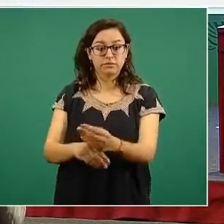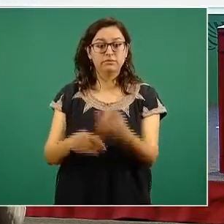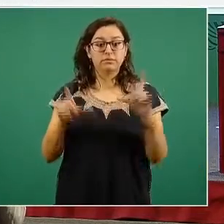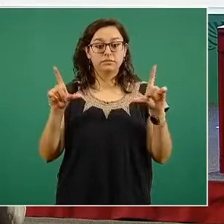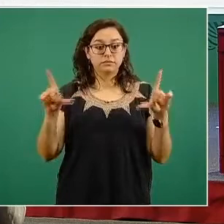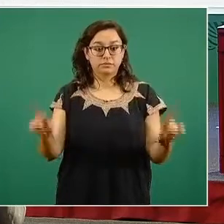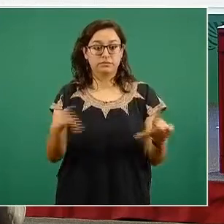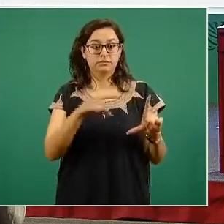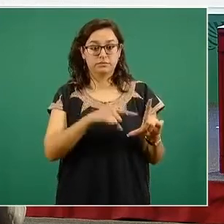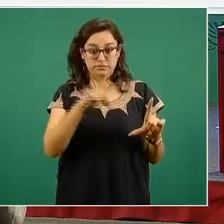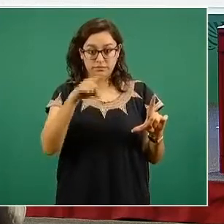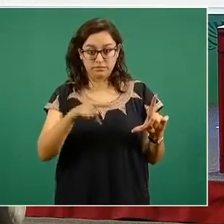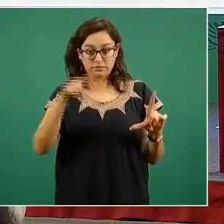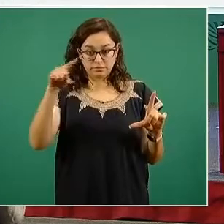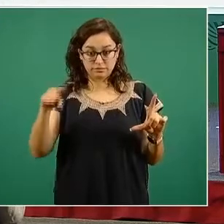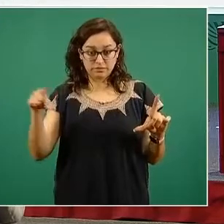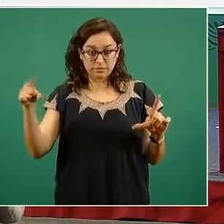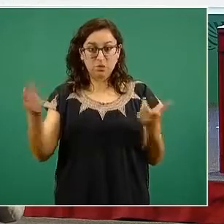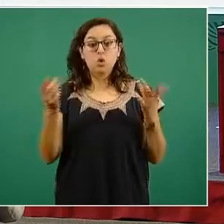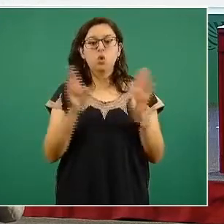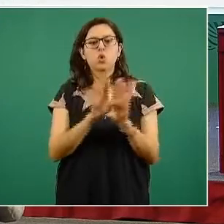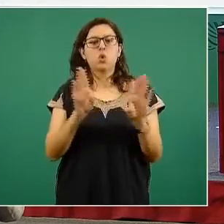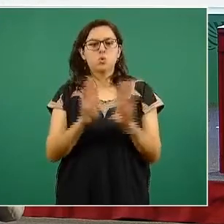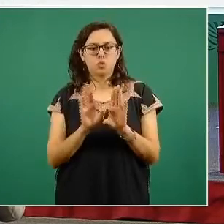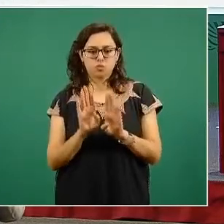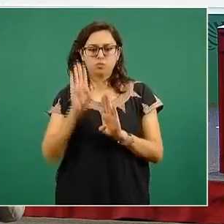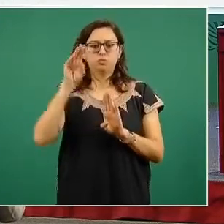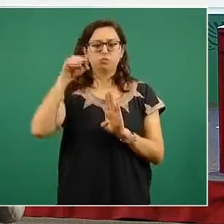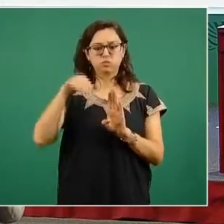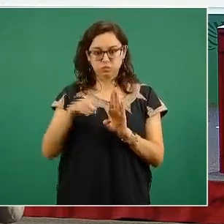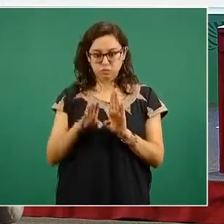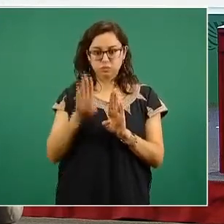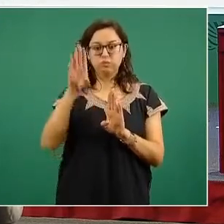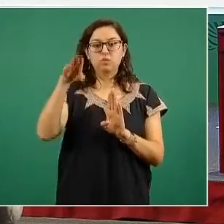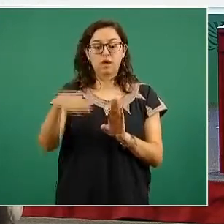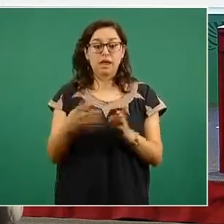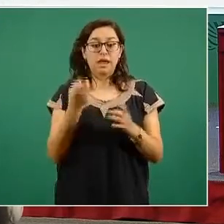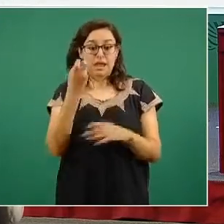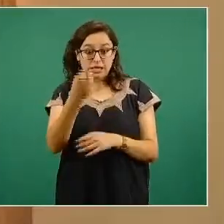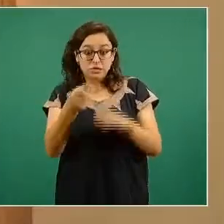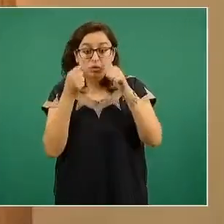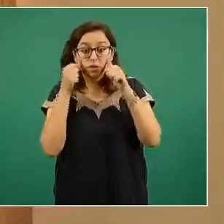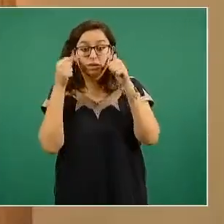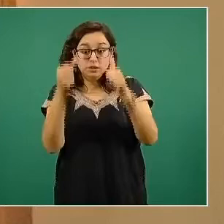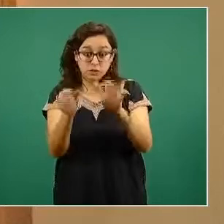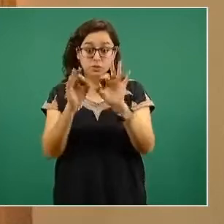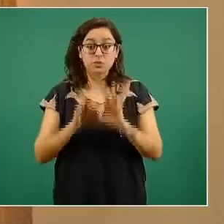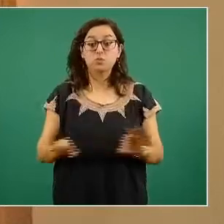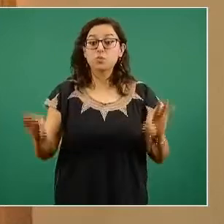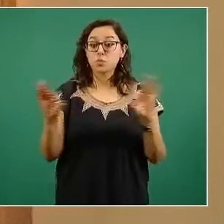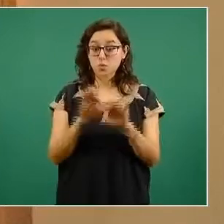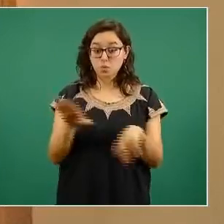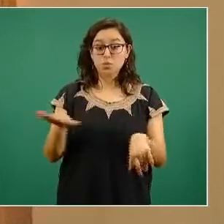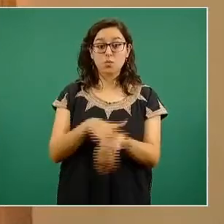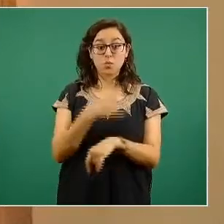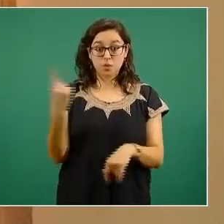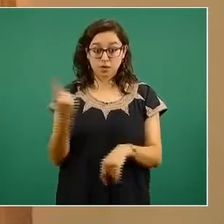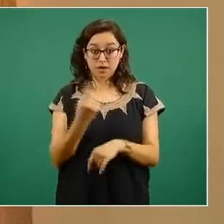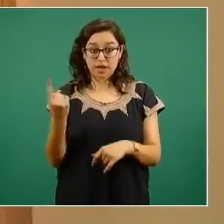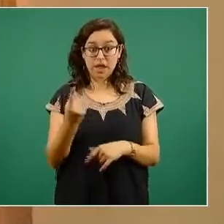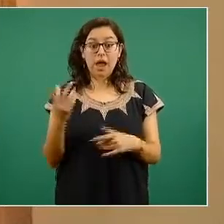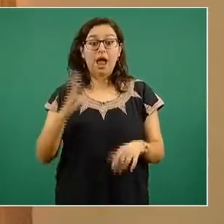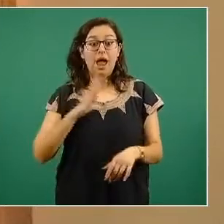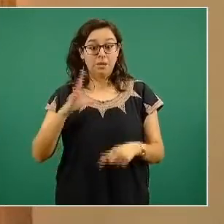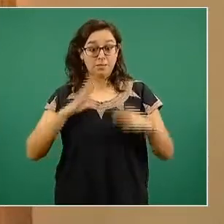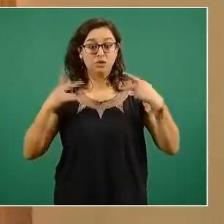gráfica es observar las tendencias. Estas tendencias nos hablan de cómo está la actividad de los nuevos